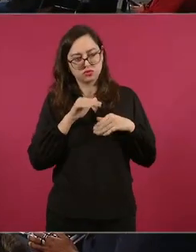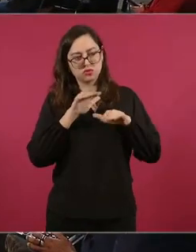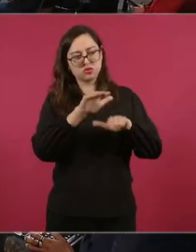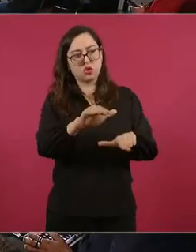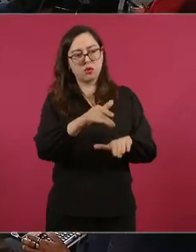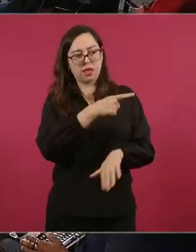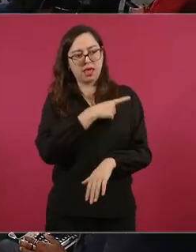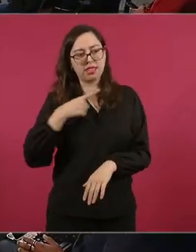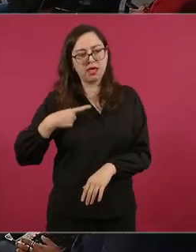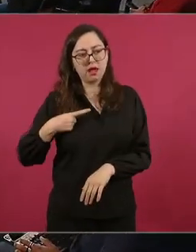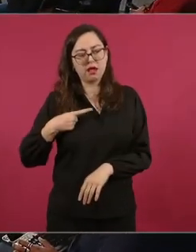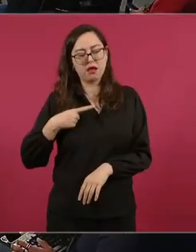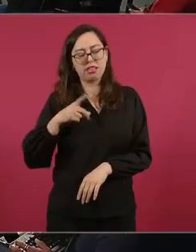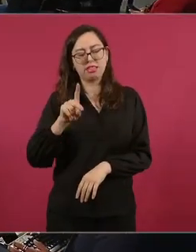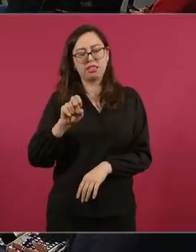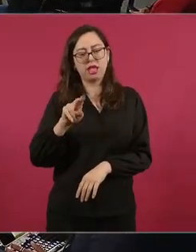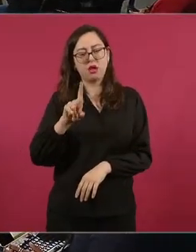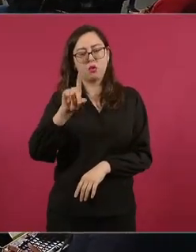porque